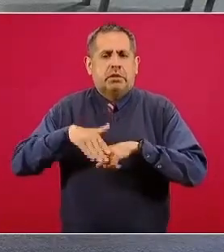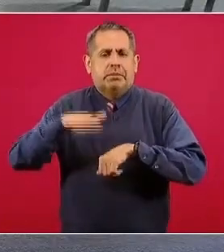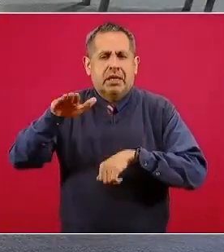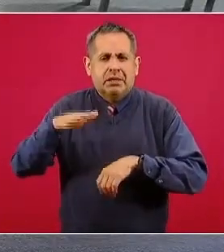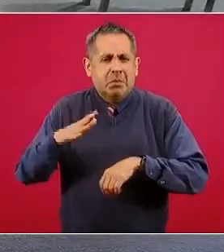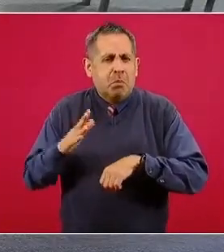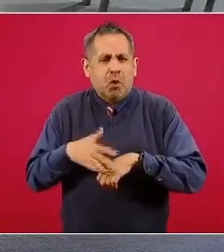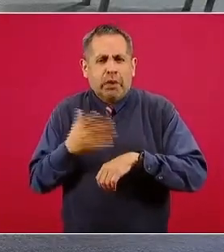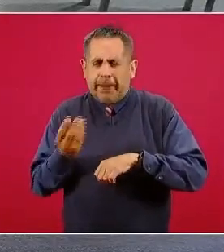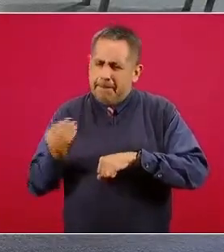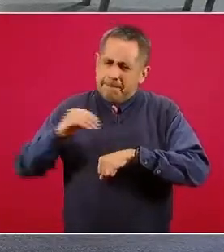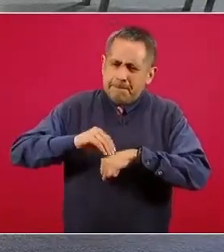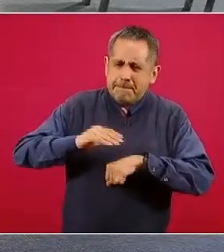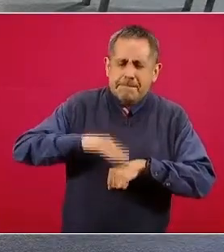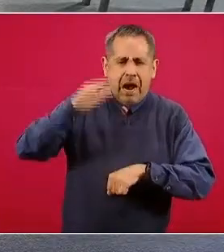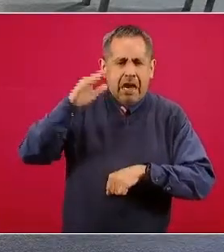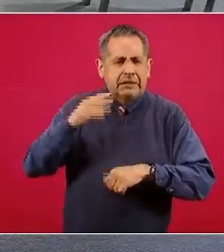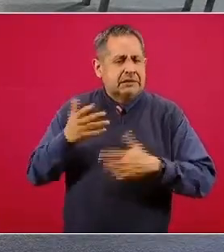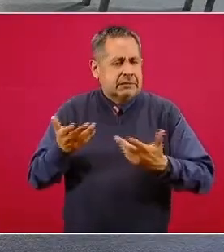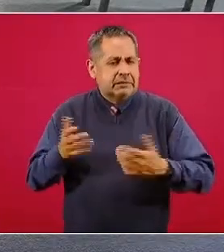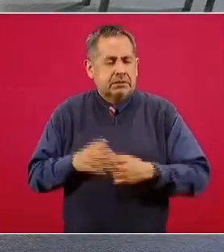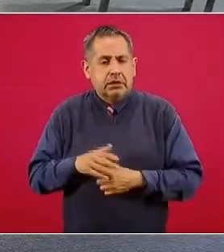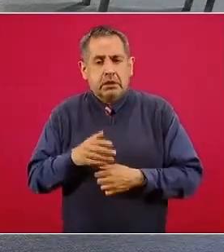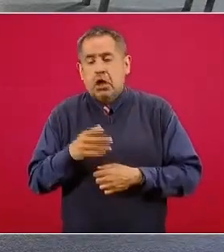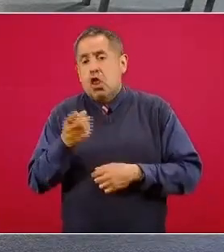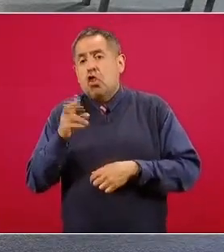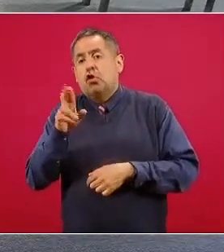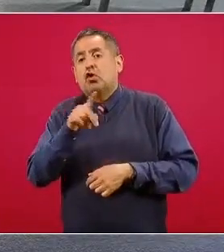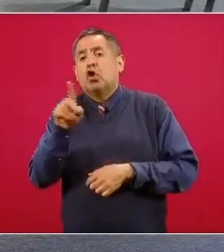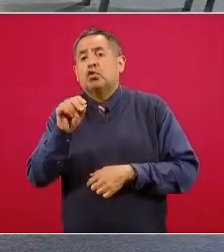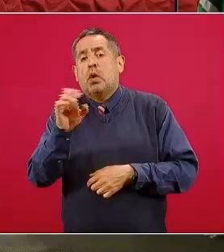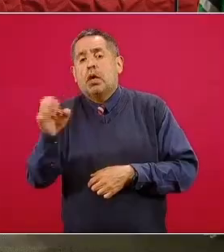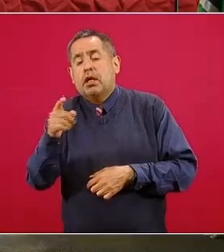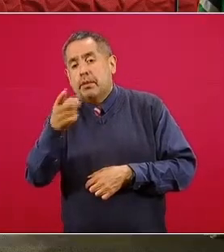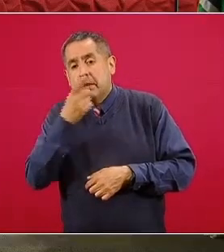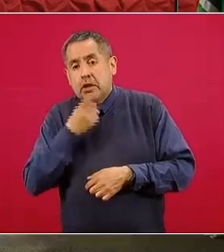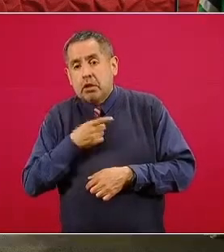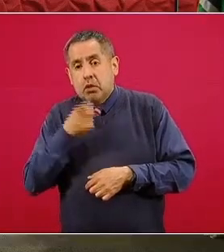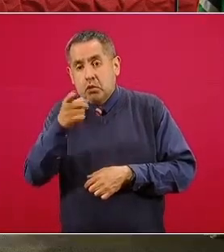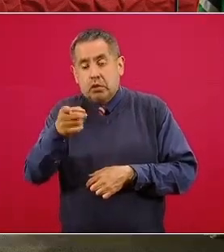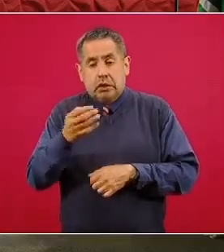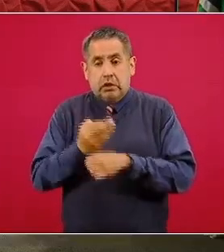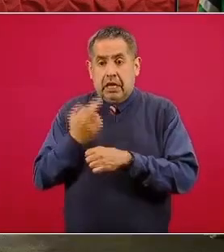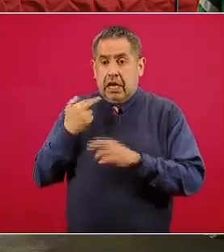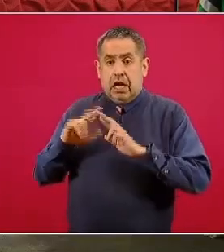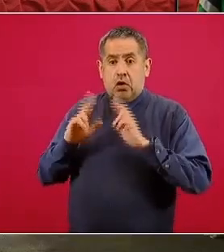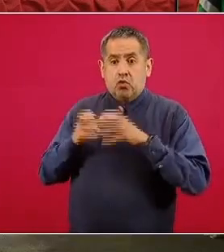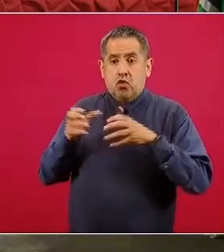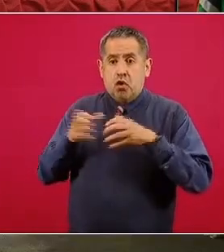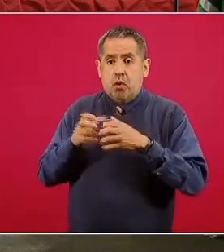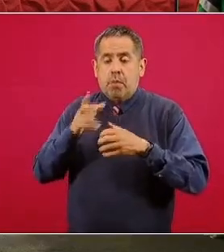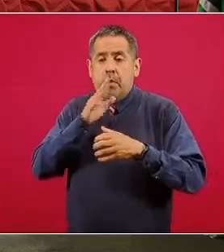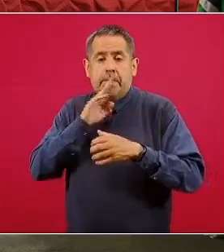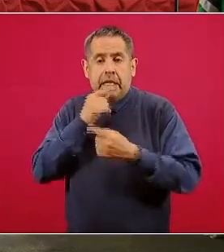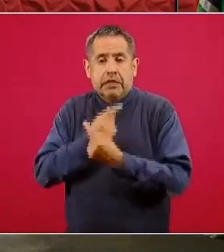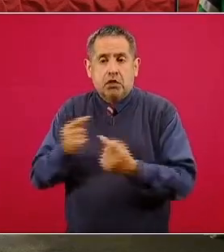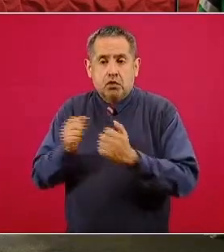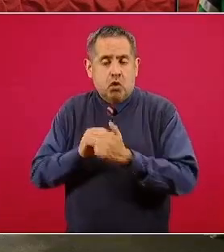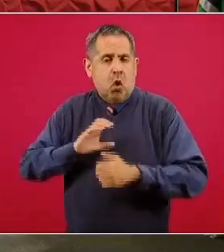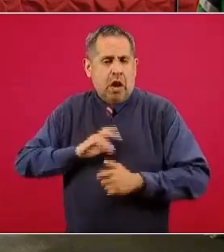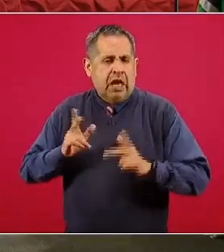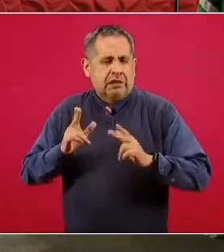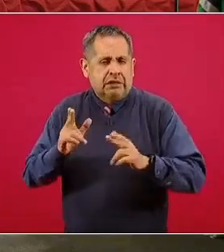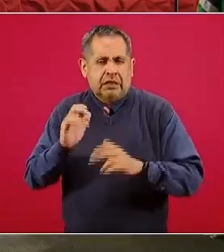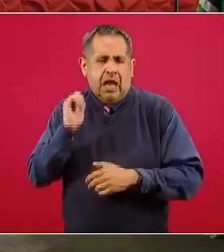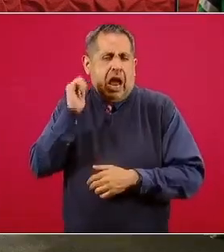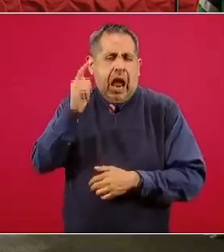se debe este incremento? Y doctor Zoe, nos acaban de decir que usted está en una reunión con los padres de los niños con cáncer.